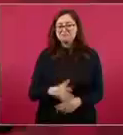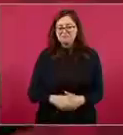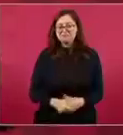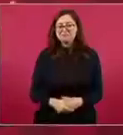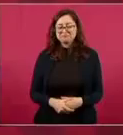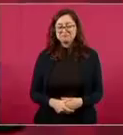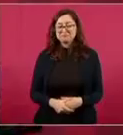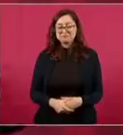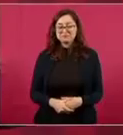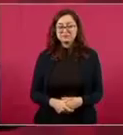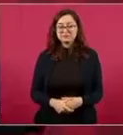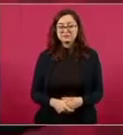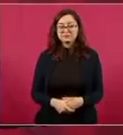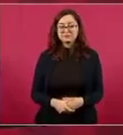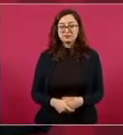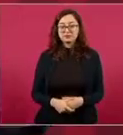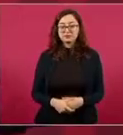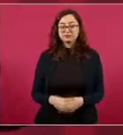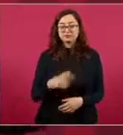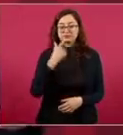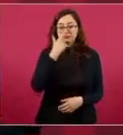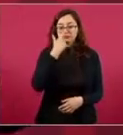Nada por la fuerza,